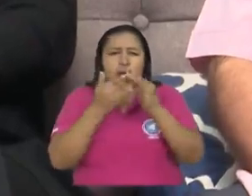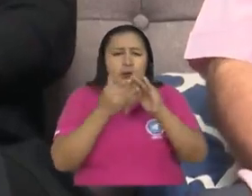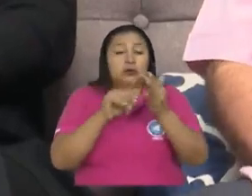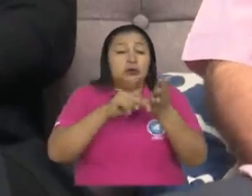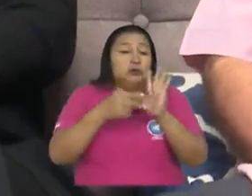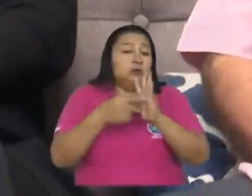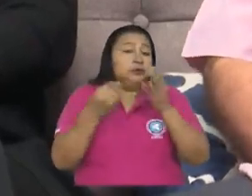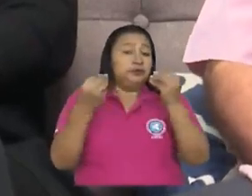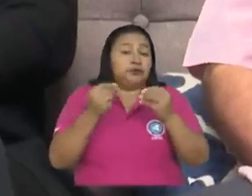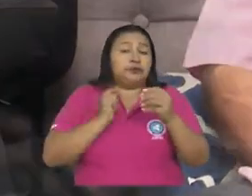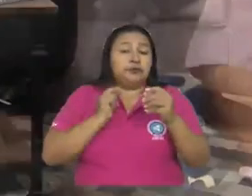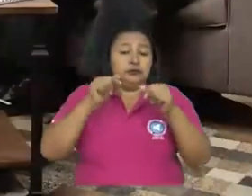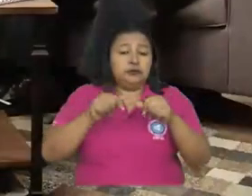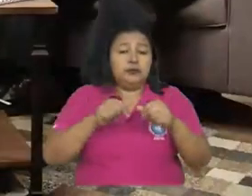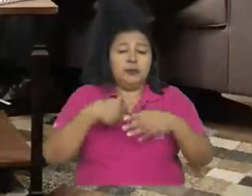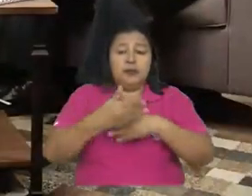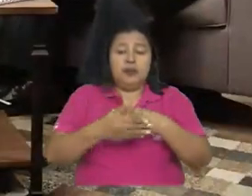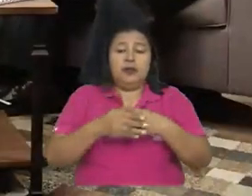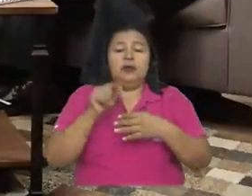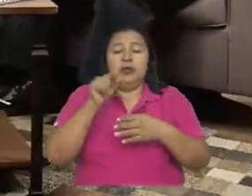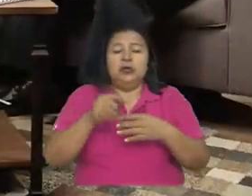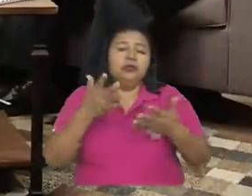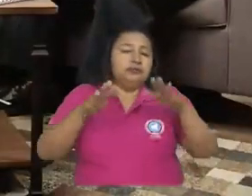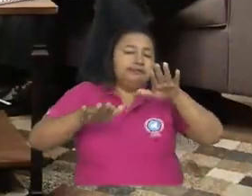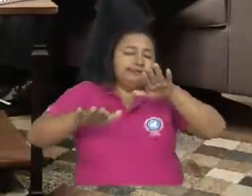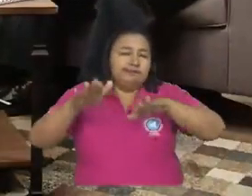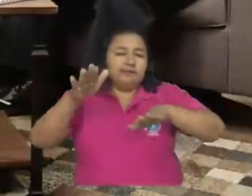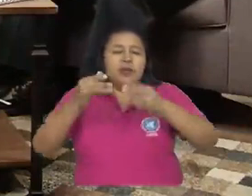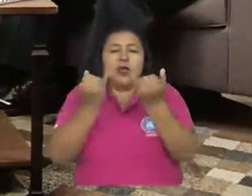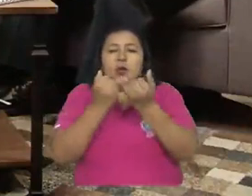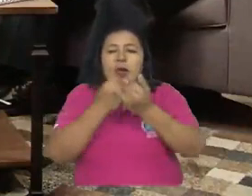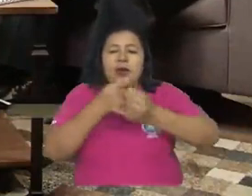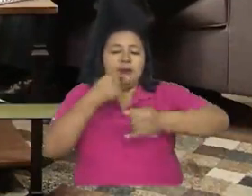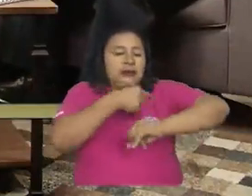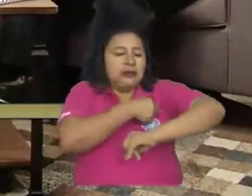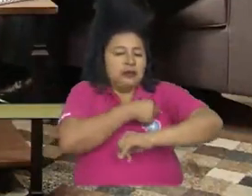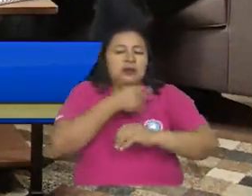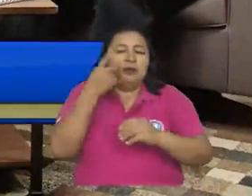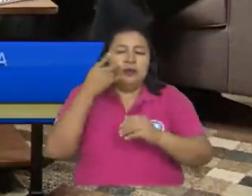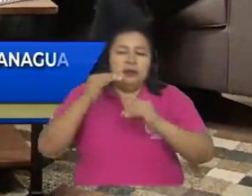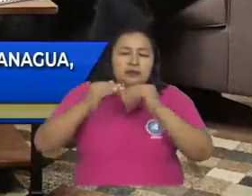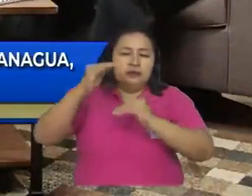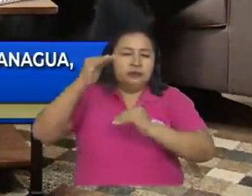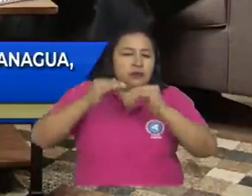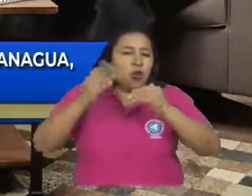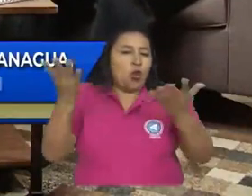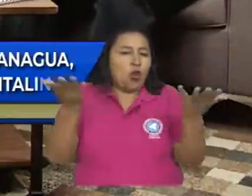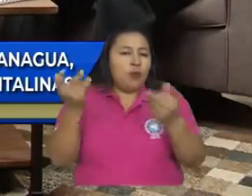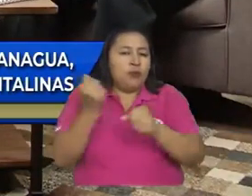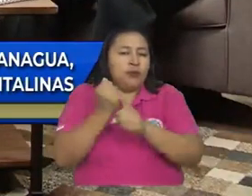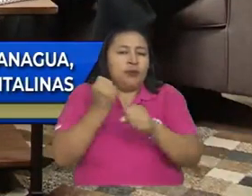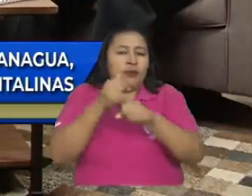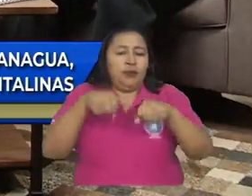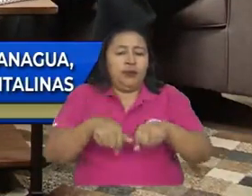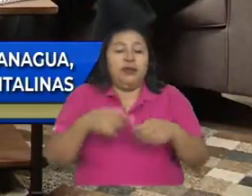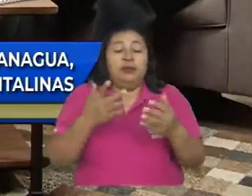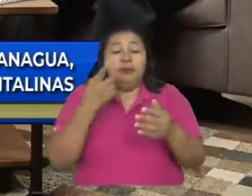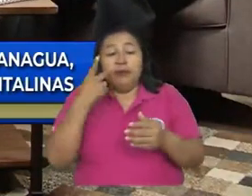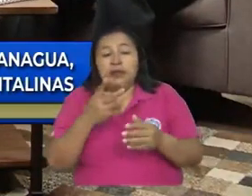significa mucho, porque eso es un termómetro que mide cómo nosotros estamos trabajando a través de la